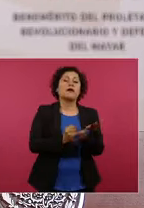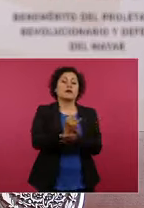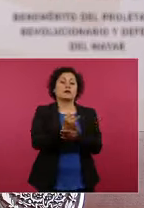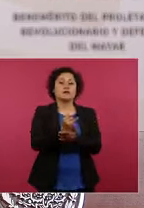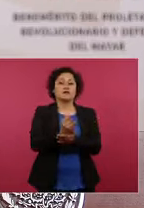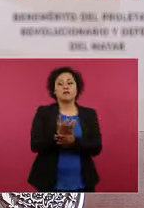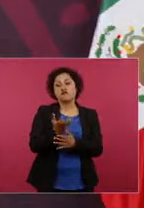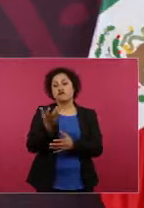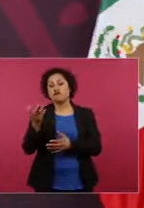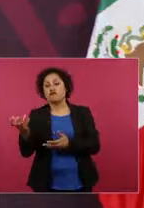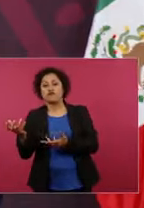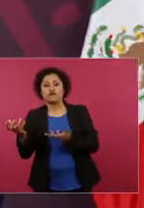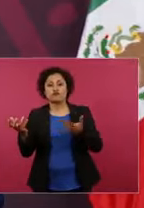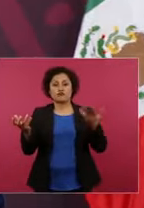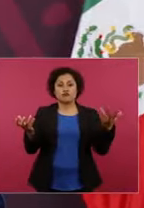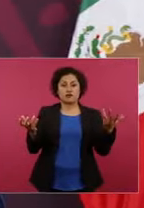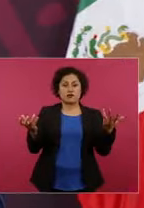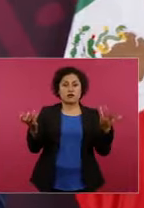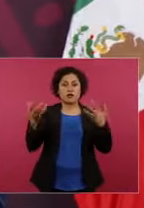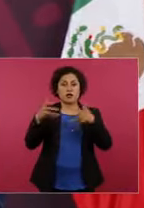ser gelatinoso. Exacto.